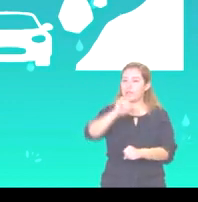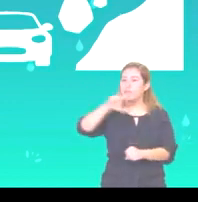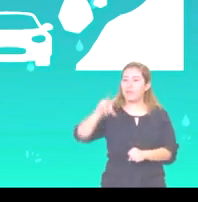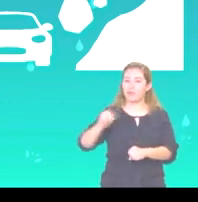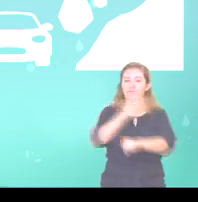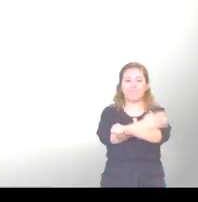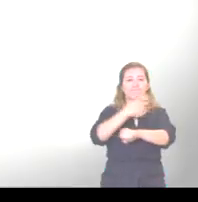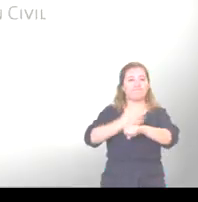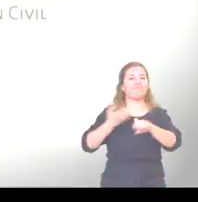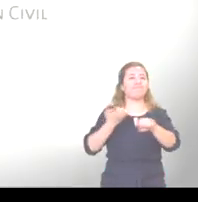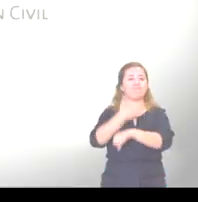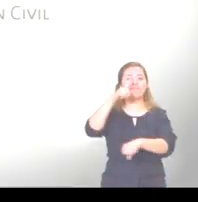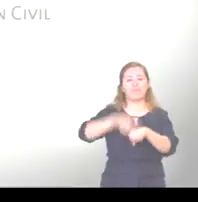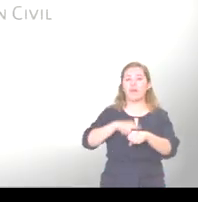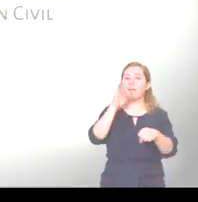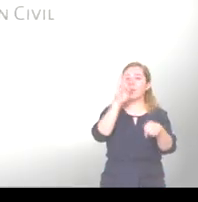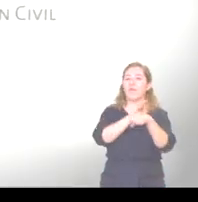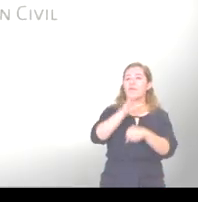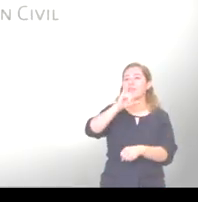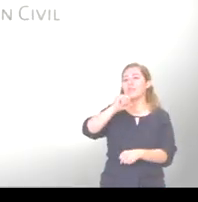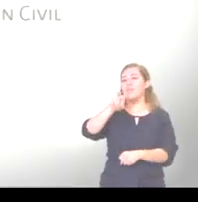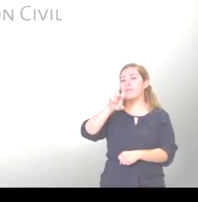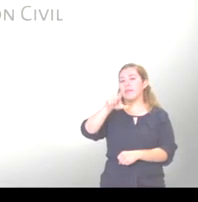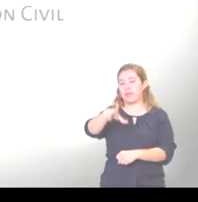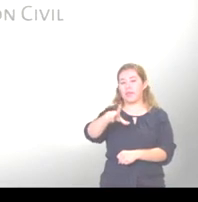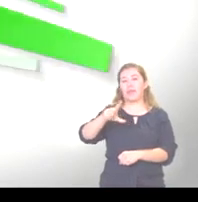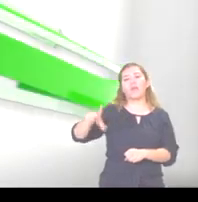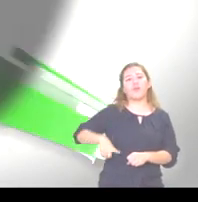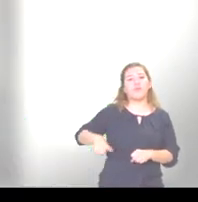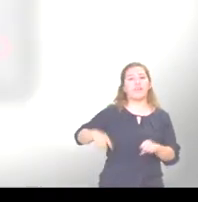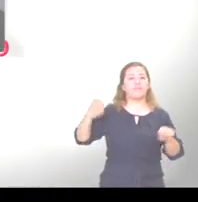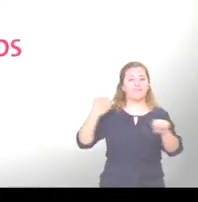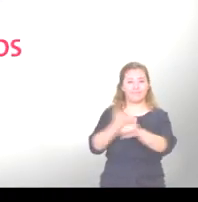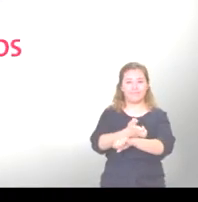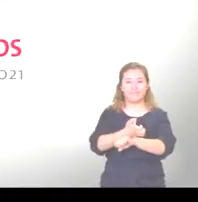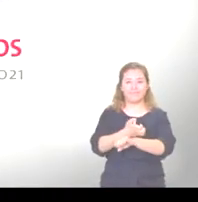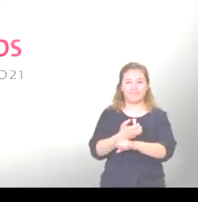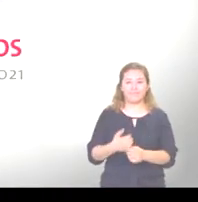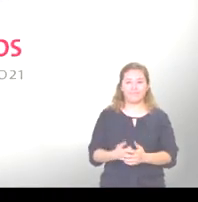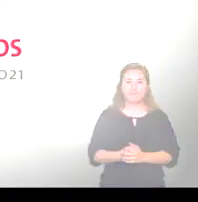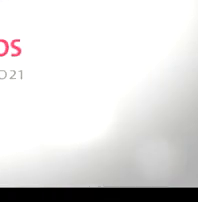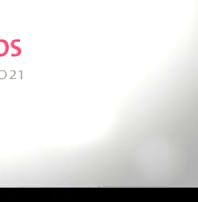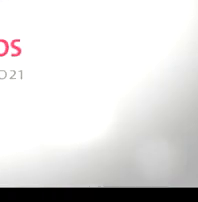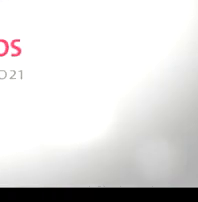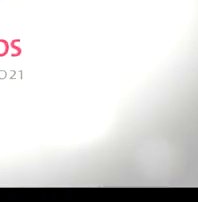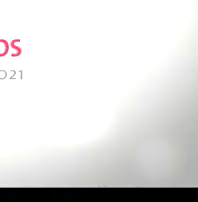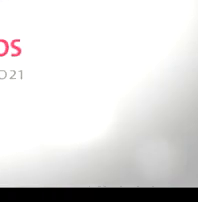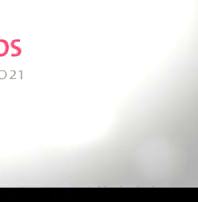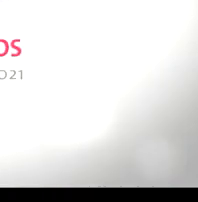lugar seguro. Coordinación Estatal de Protección Civil. Gobierno del Estado.